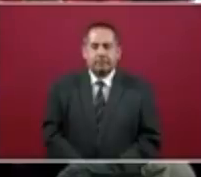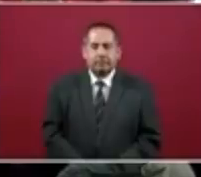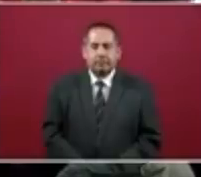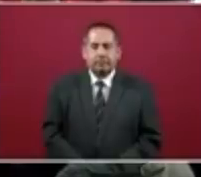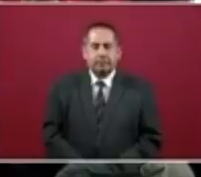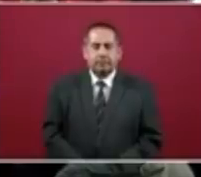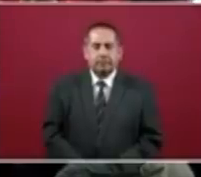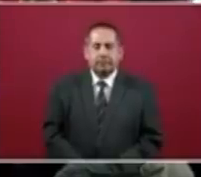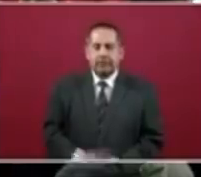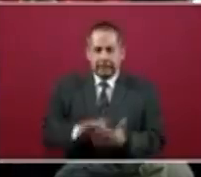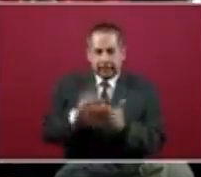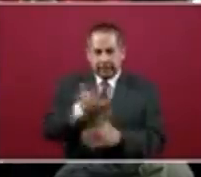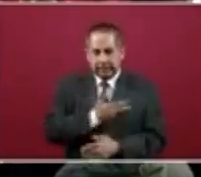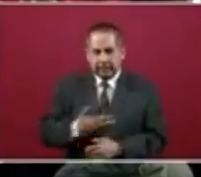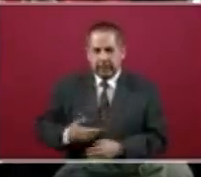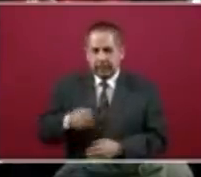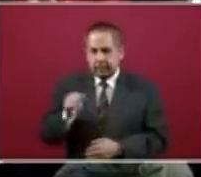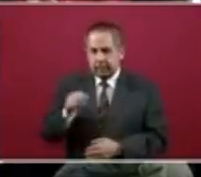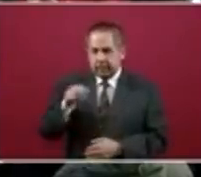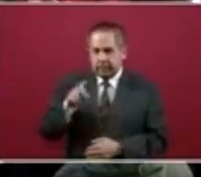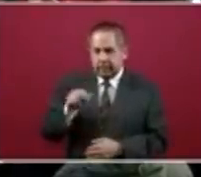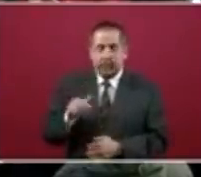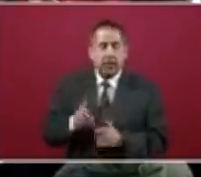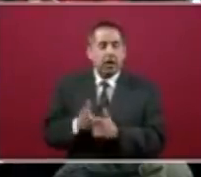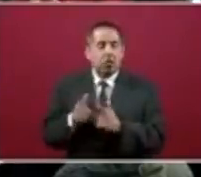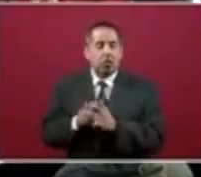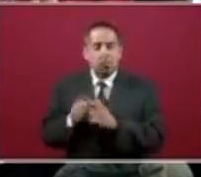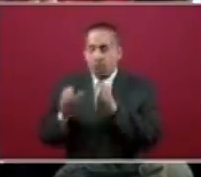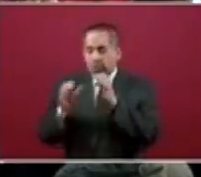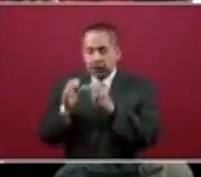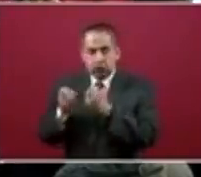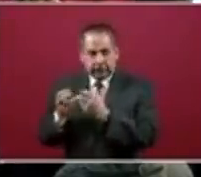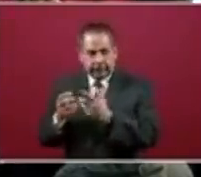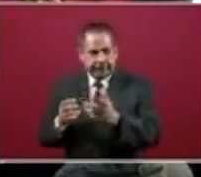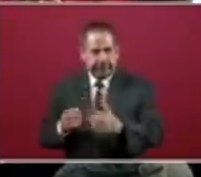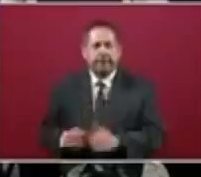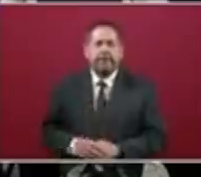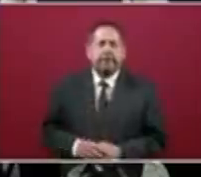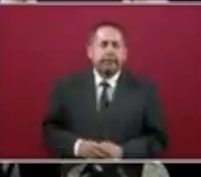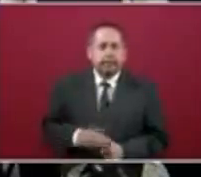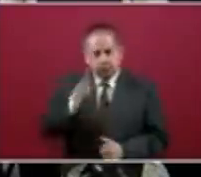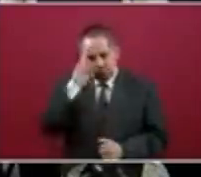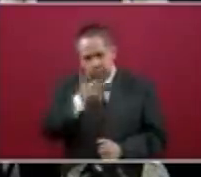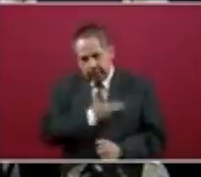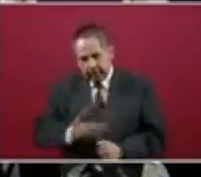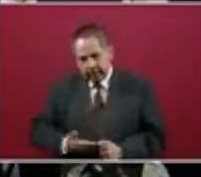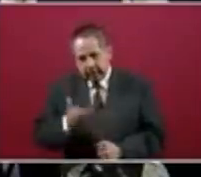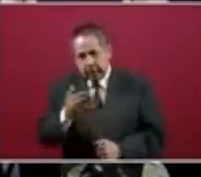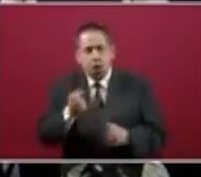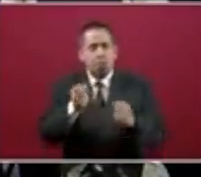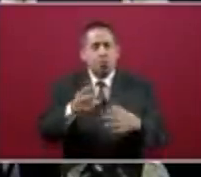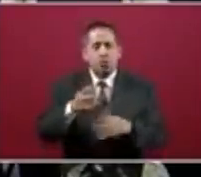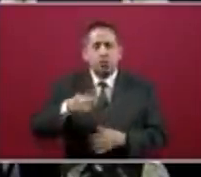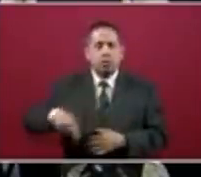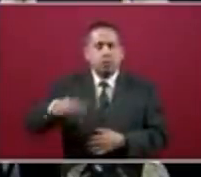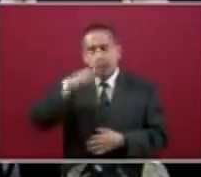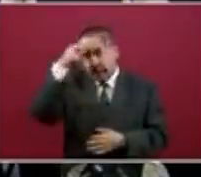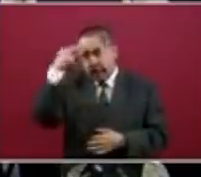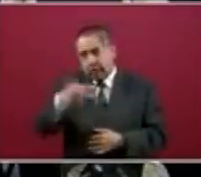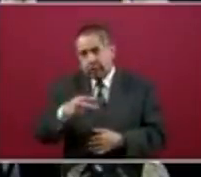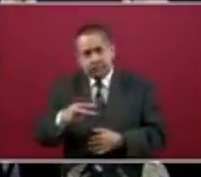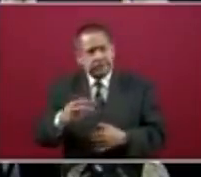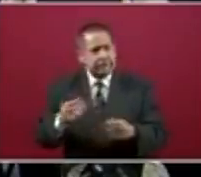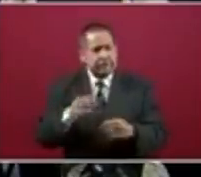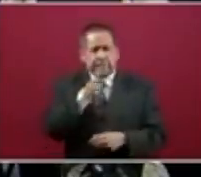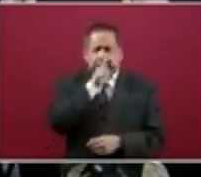Gracias, señor presidente. Sandra Guerrera, de Grupo Larsa Comunicaciones. Señor presidente, muchos mexicanos estamos muy preocupados